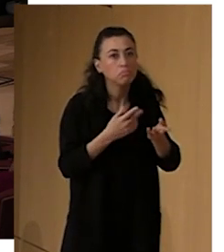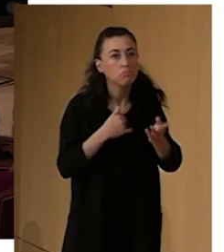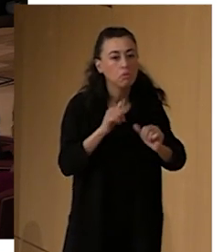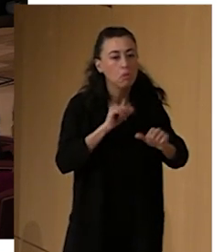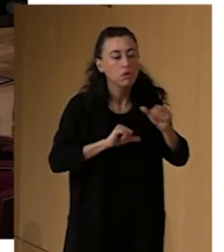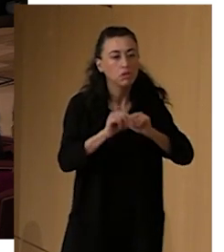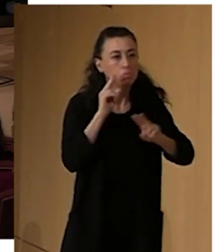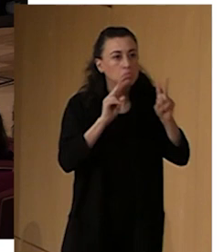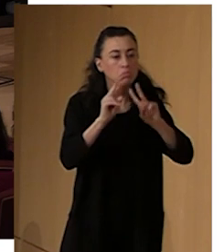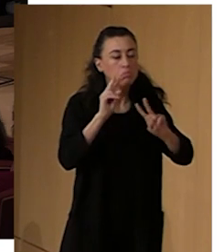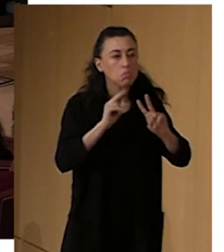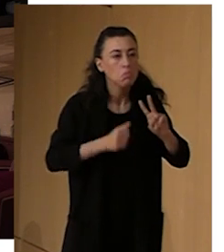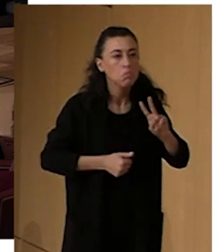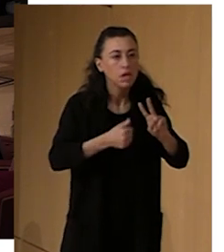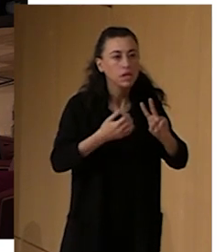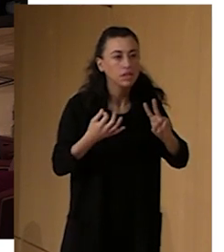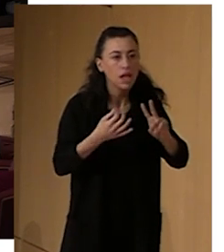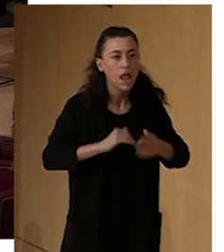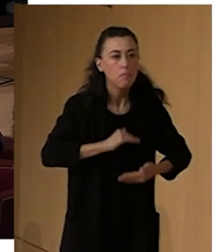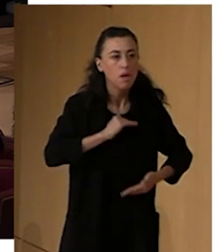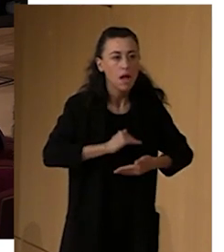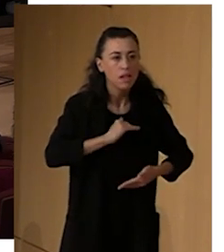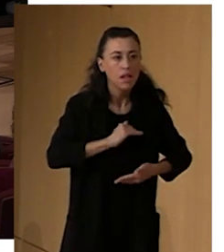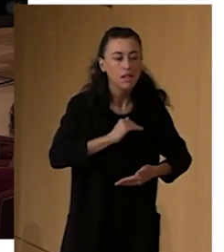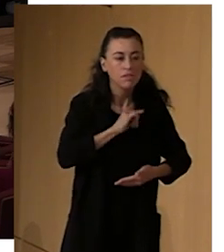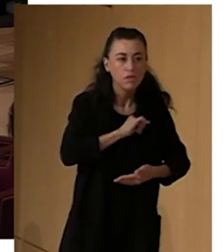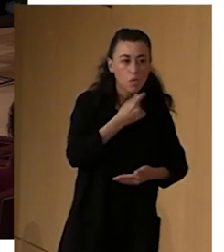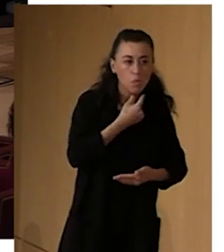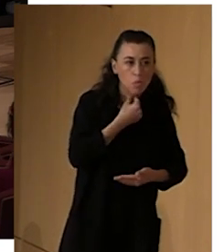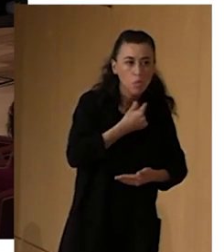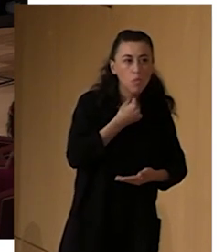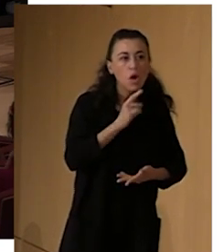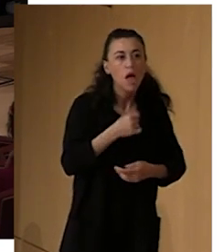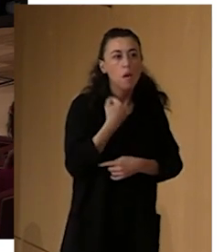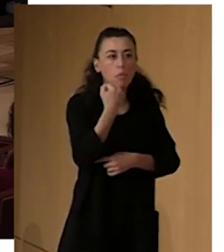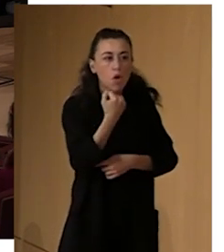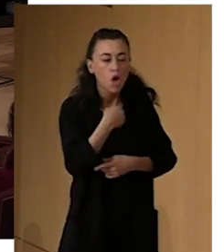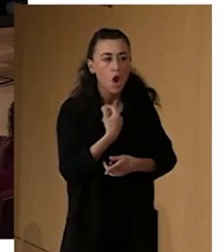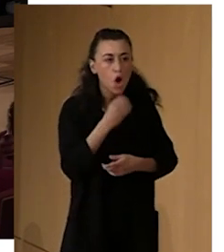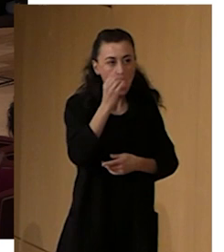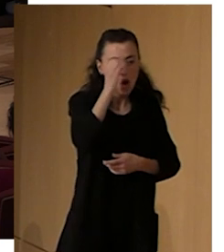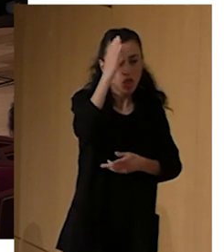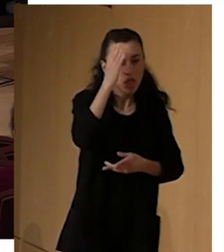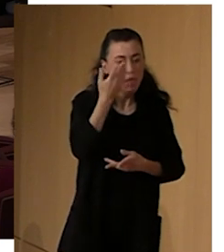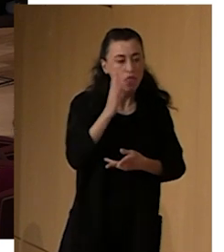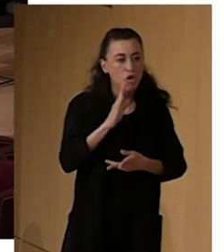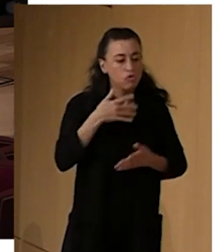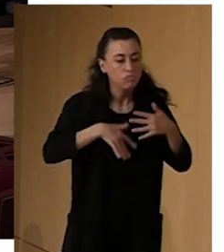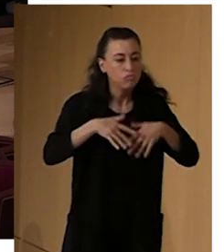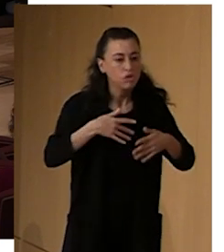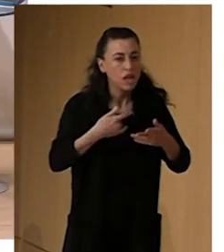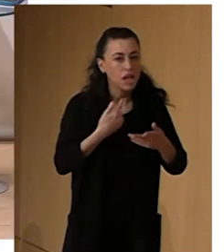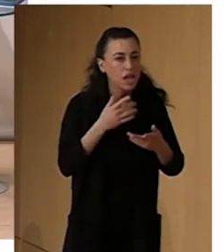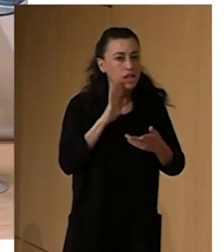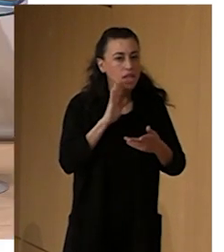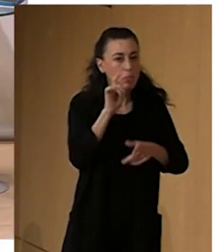mencionar No pues la capacidad del sentido del humor el apoyo los conocimientos que esas personas proporcionan no Entonces a través de los que